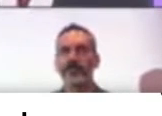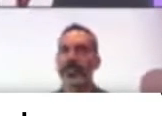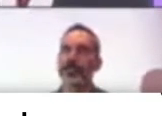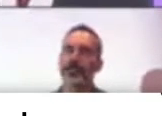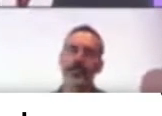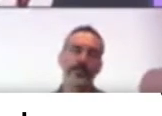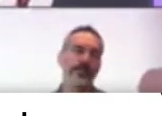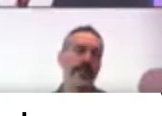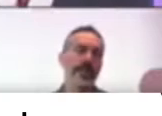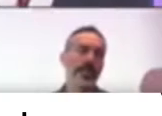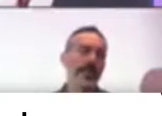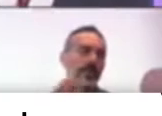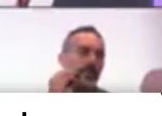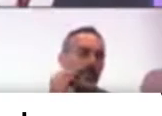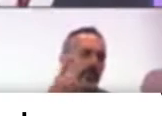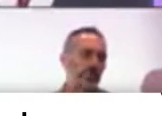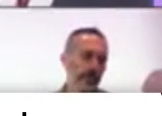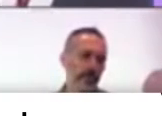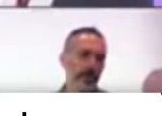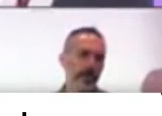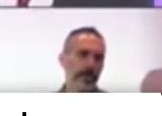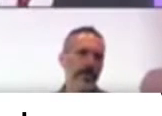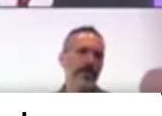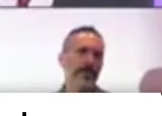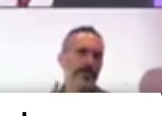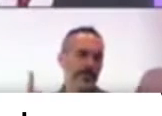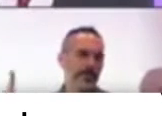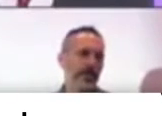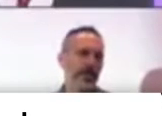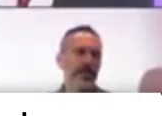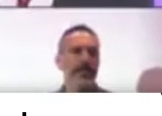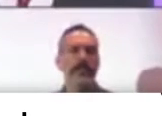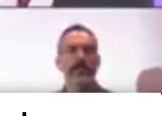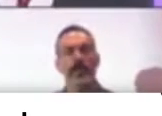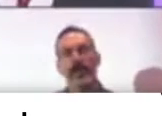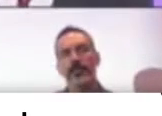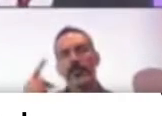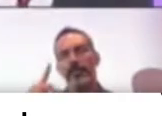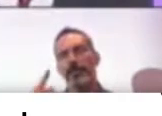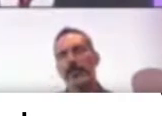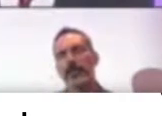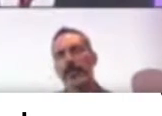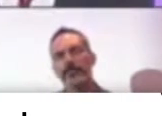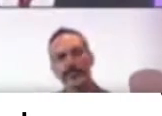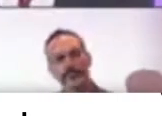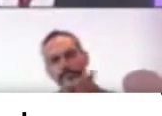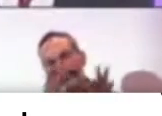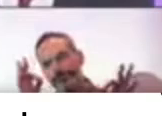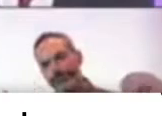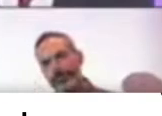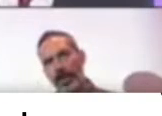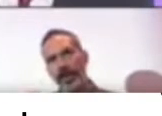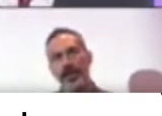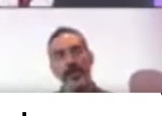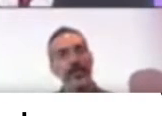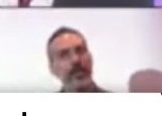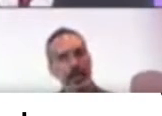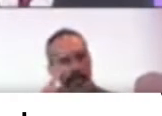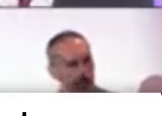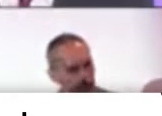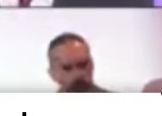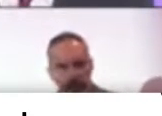oportunidad de desarrollar sus actividades aquí en Puebla, de pronunciarse. Aquí a nadie se